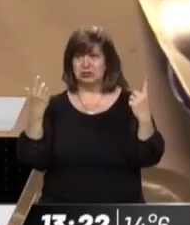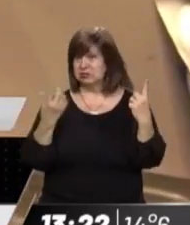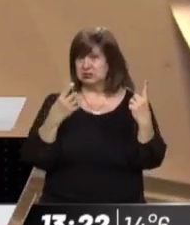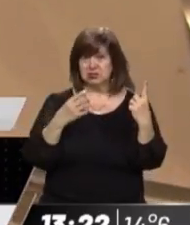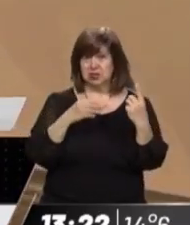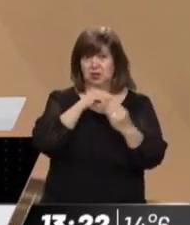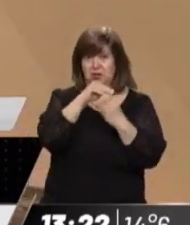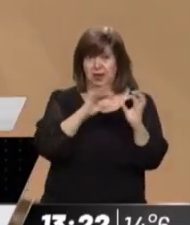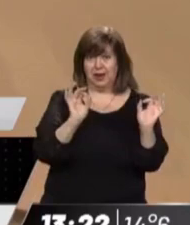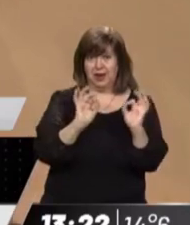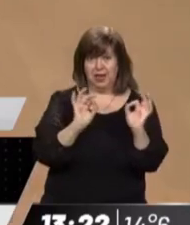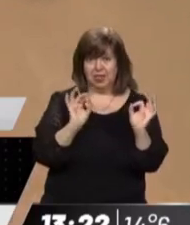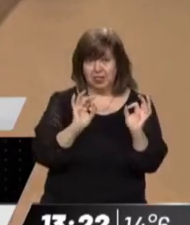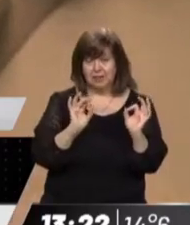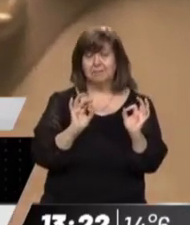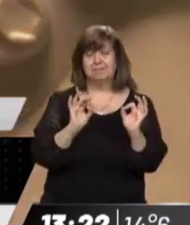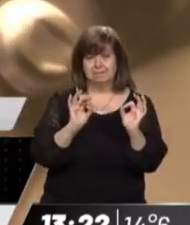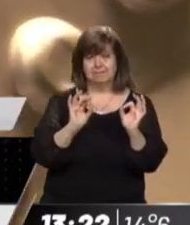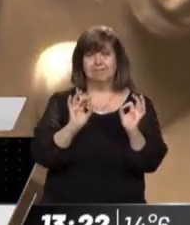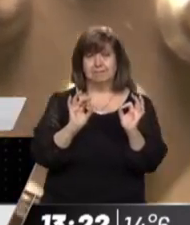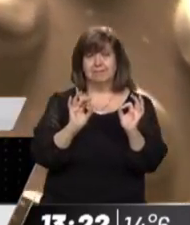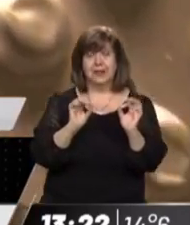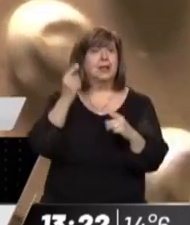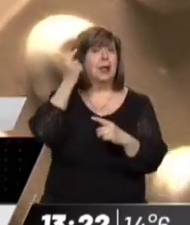esto. Y siempre está